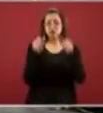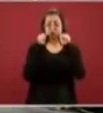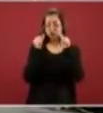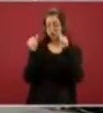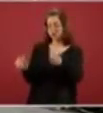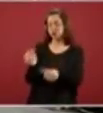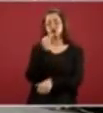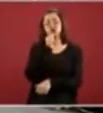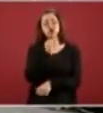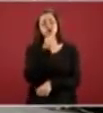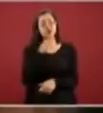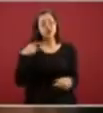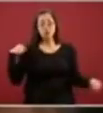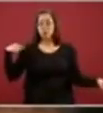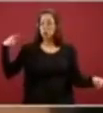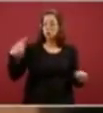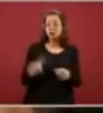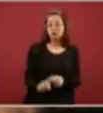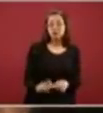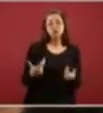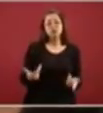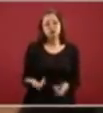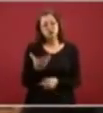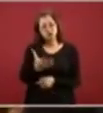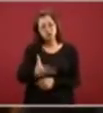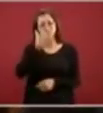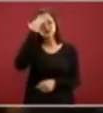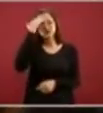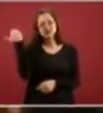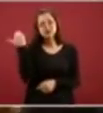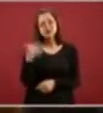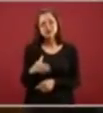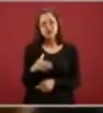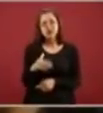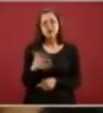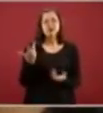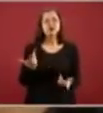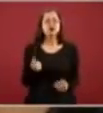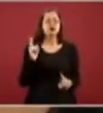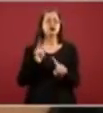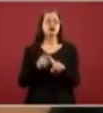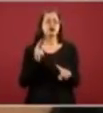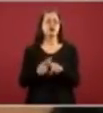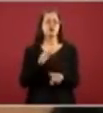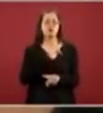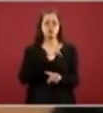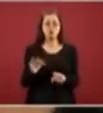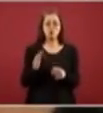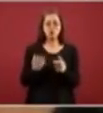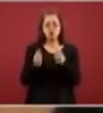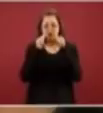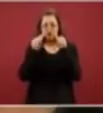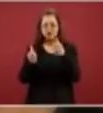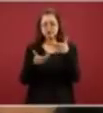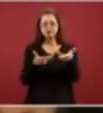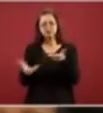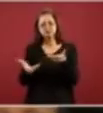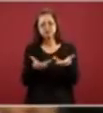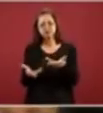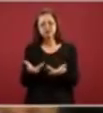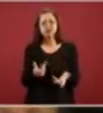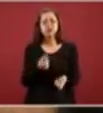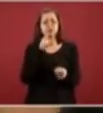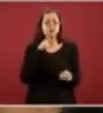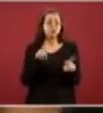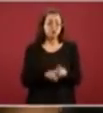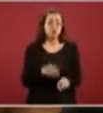atendido. Yo quisiera saber si usted sabe que o quién los puede recibir para que atienda sus peticiones, y si usted sabe, como jefe